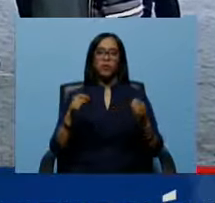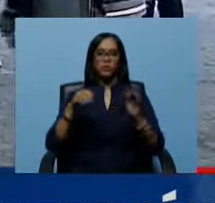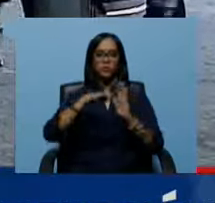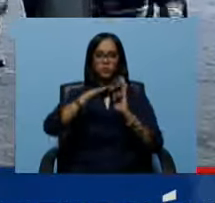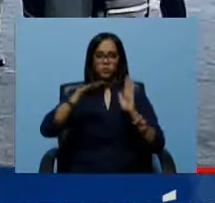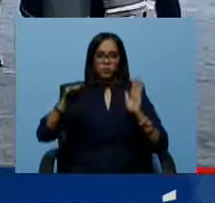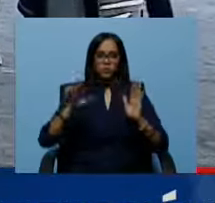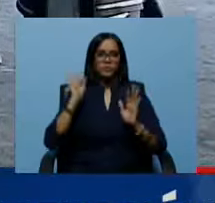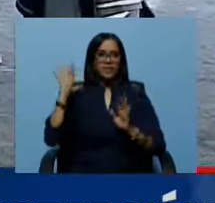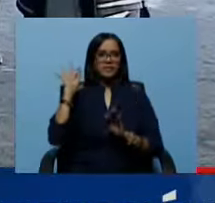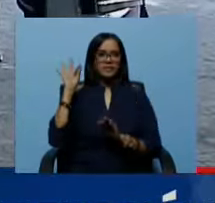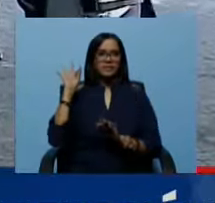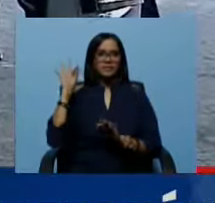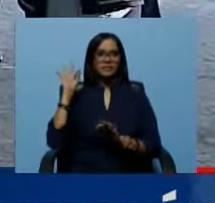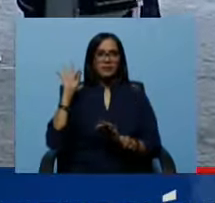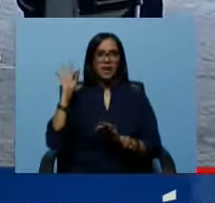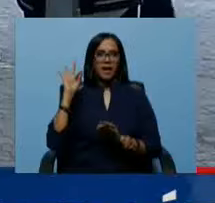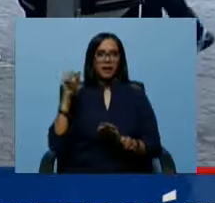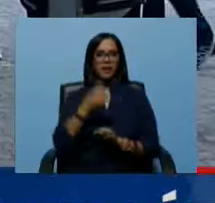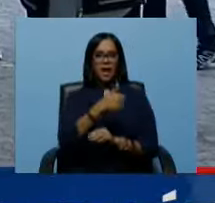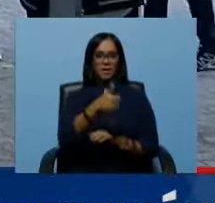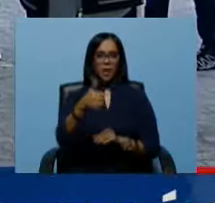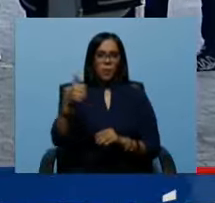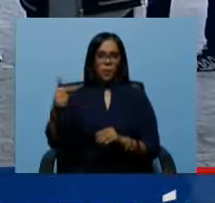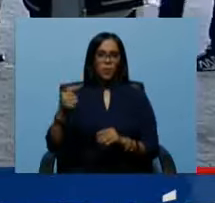a saludarlos del café,